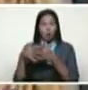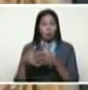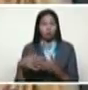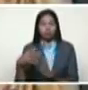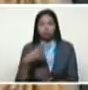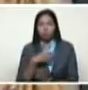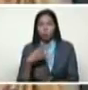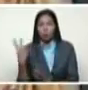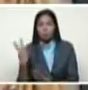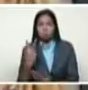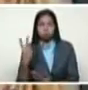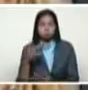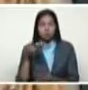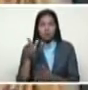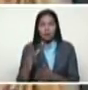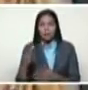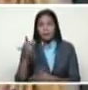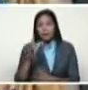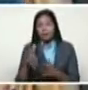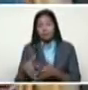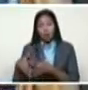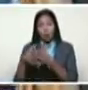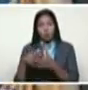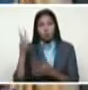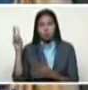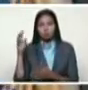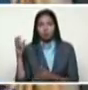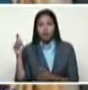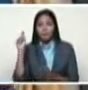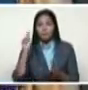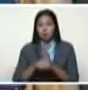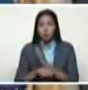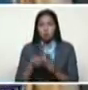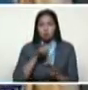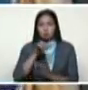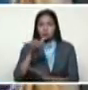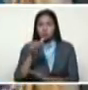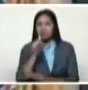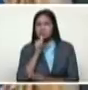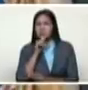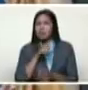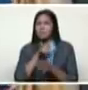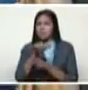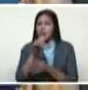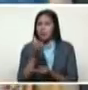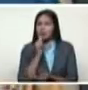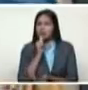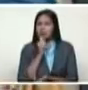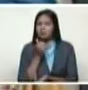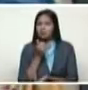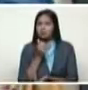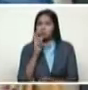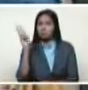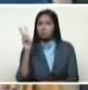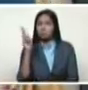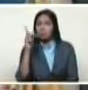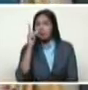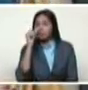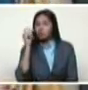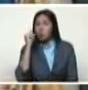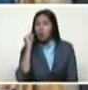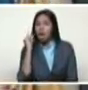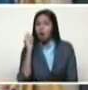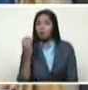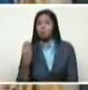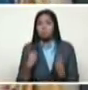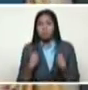entre Venezuela y Estados Unidos muy bien. ¿Quién viajaba en esos vuelos comerciales? Venezolanos que viven